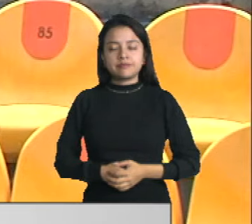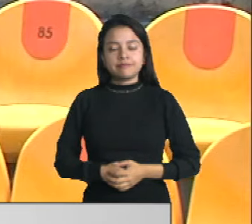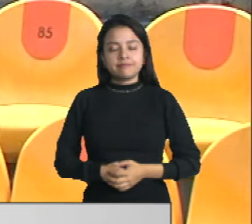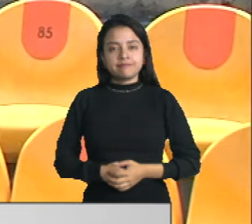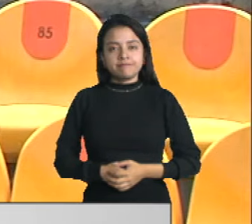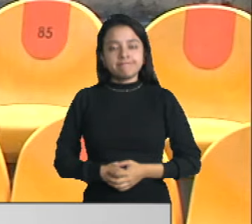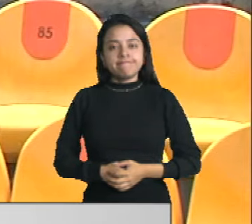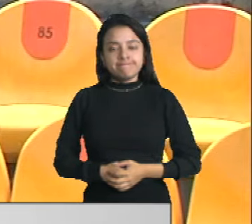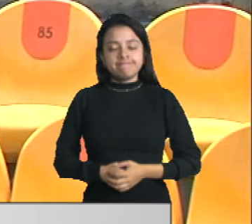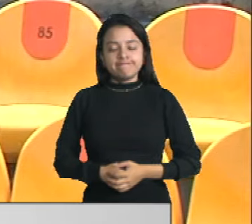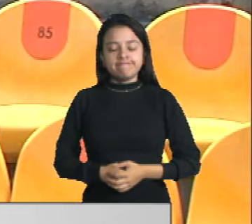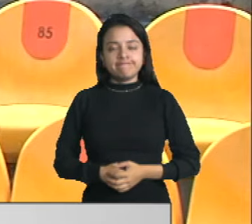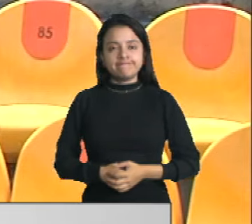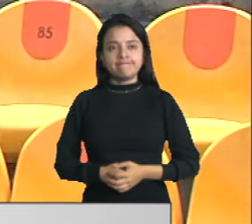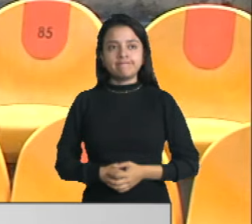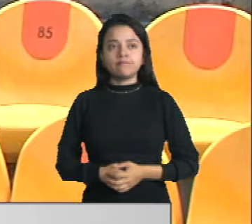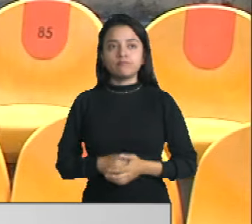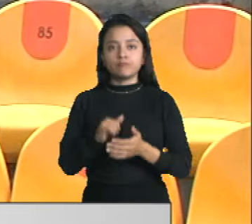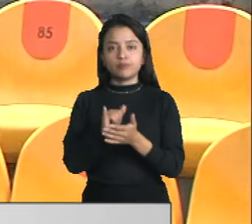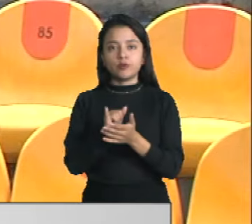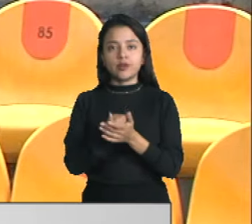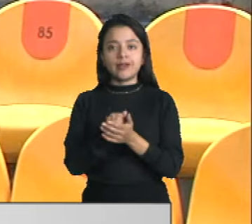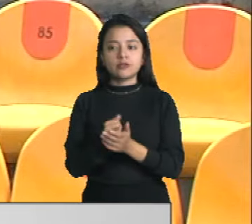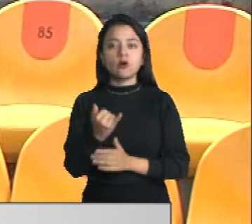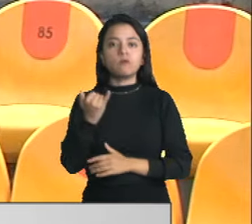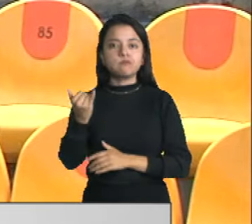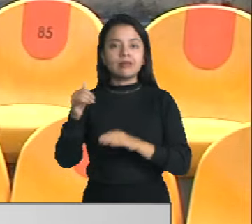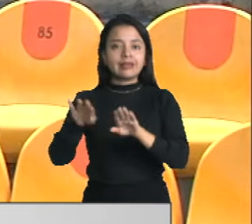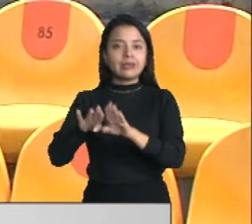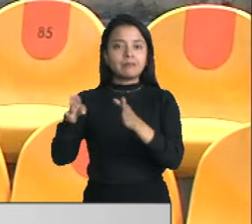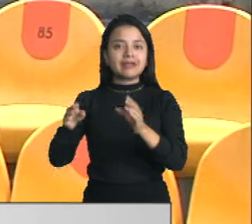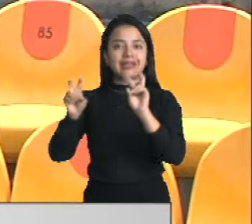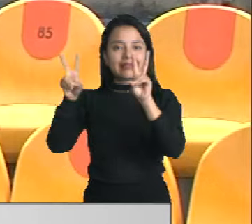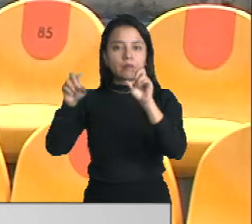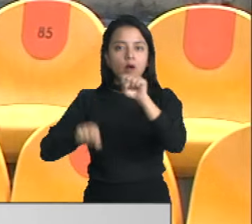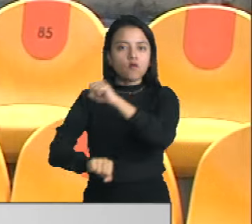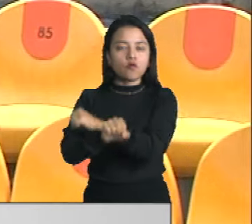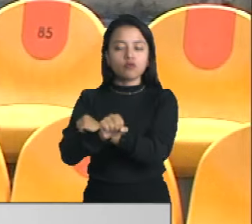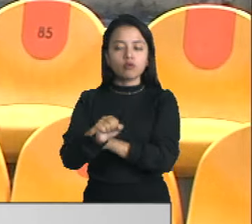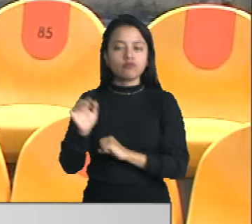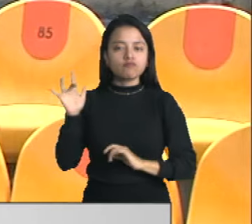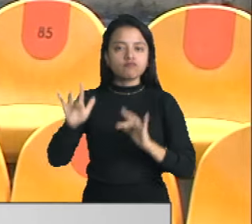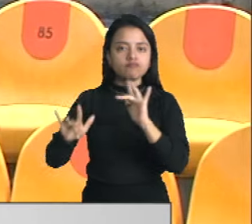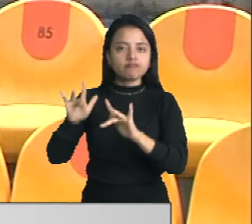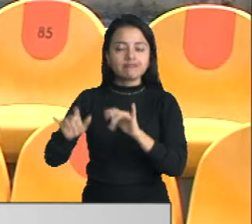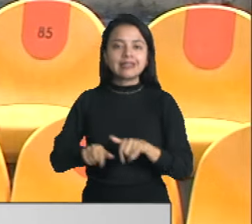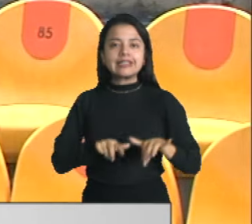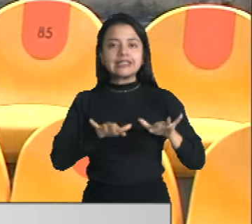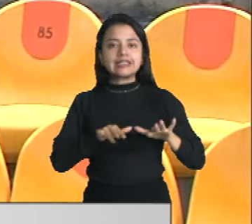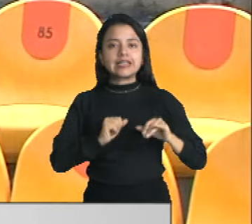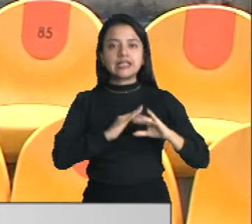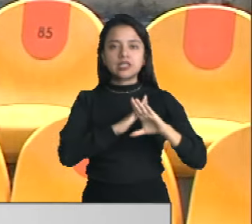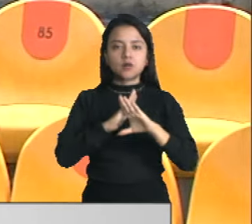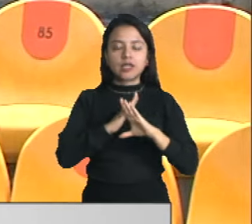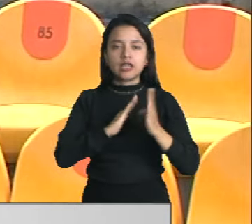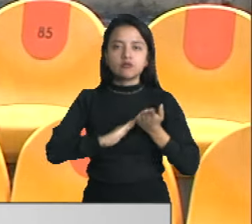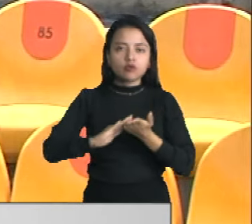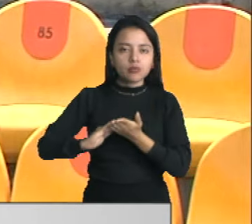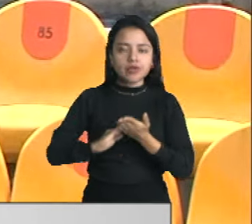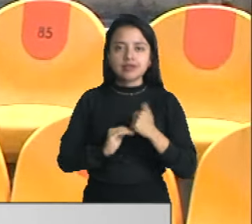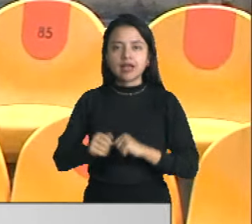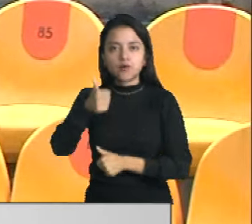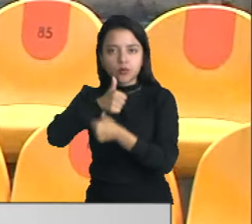Y pues precisamente a esta hora de la tarde sesiona la mesa del fútbol, donde también participa la Secretaría de Seguridad y Convivencia,